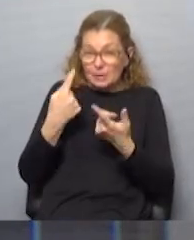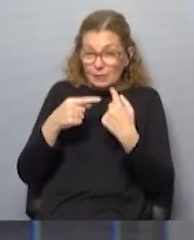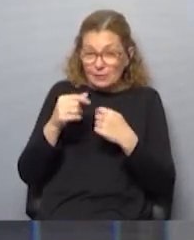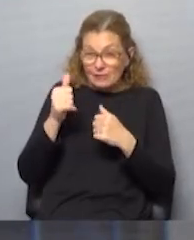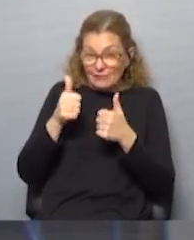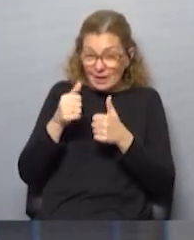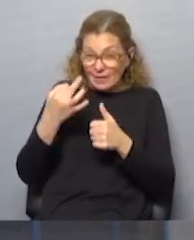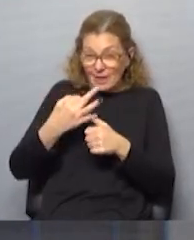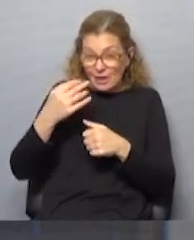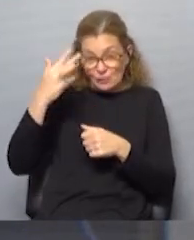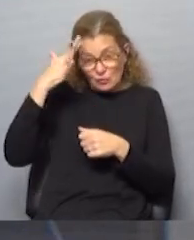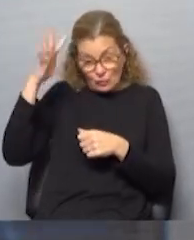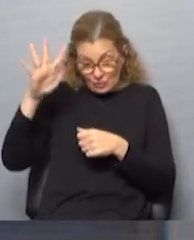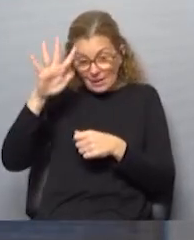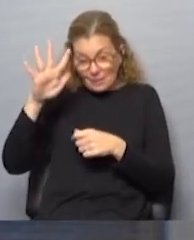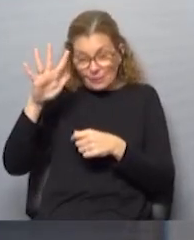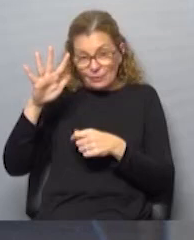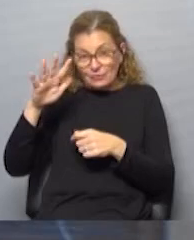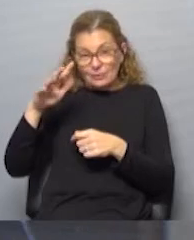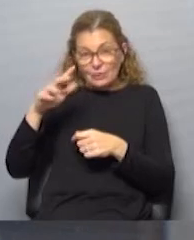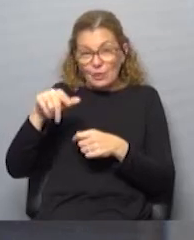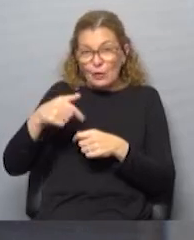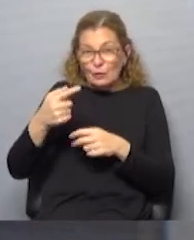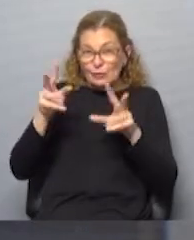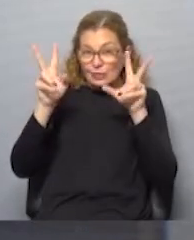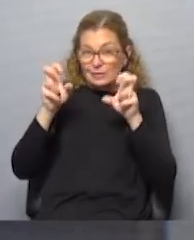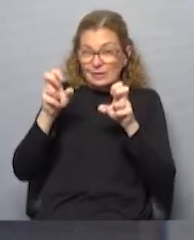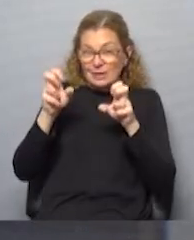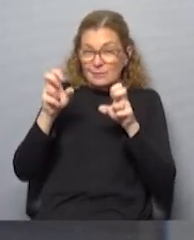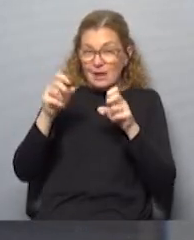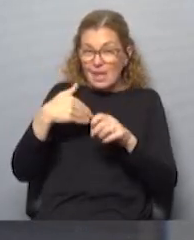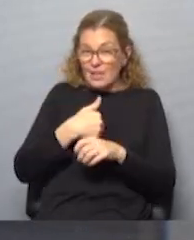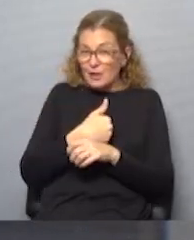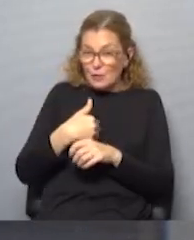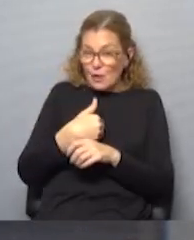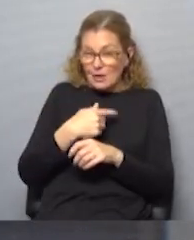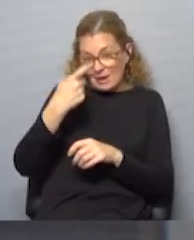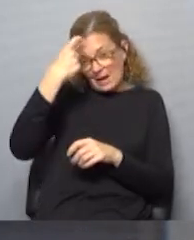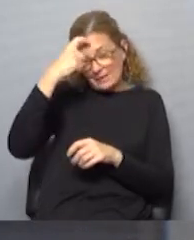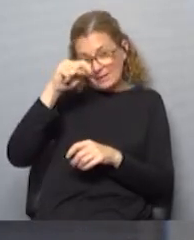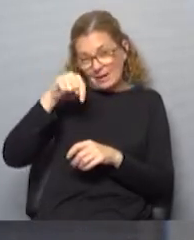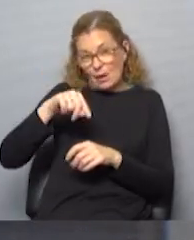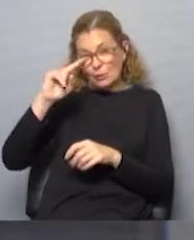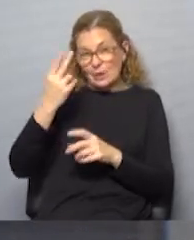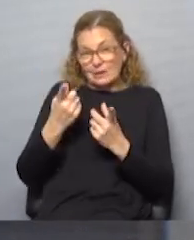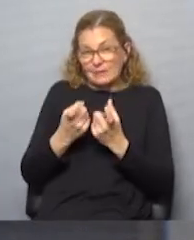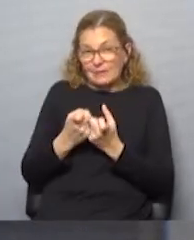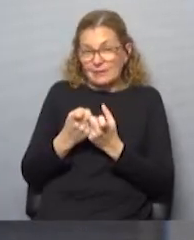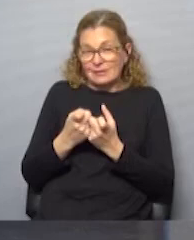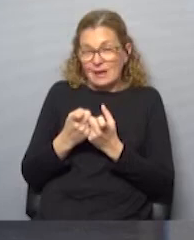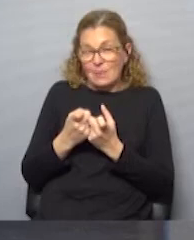soñamos con otro tipo digamos de rol que pueda tener la ciencia nuestro país entonces necesitamos